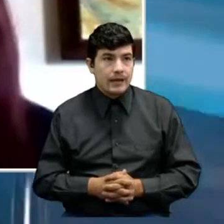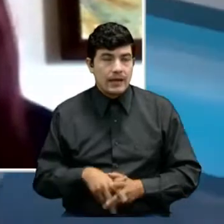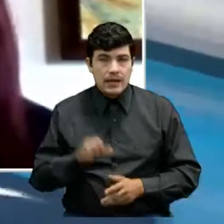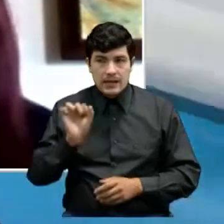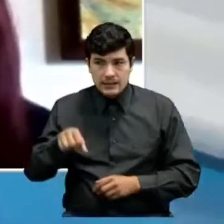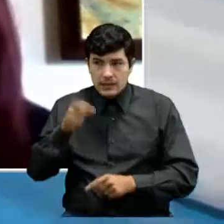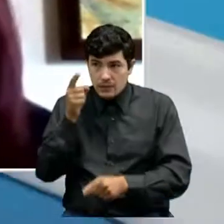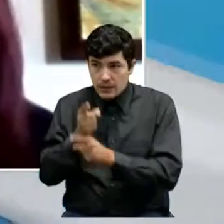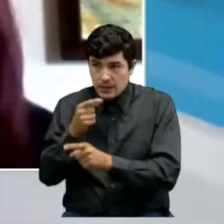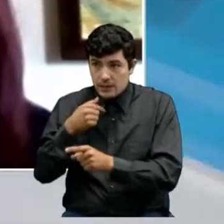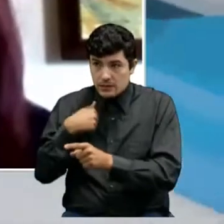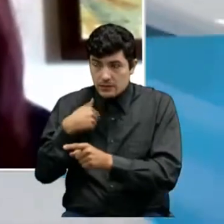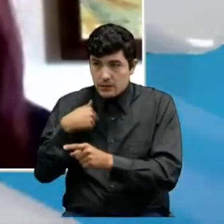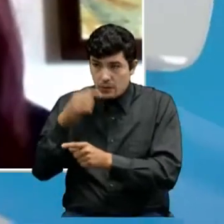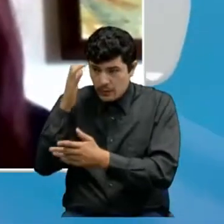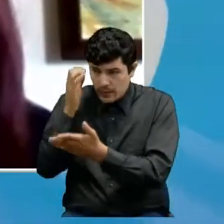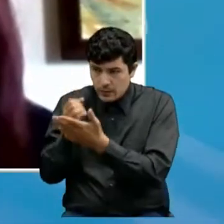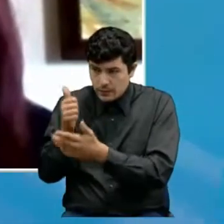¿Es correcta mi apreciación? Hay